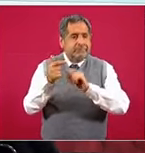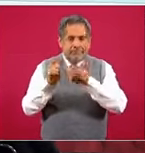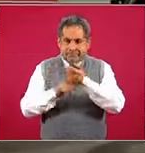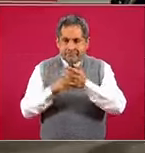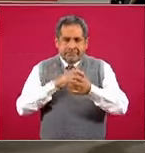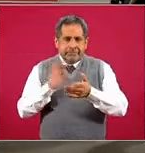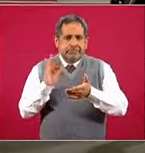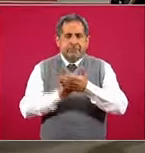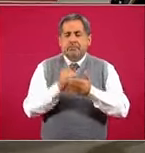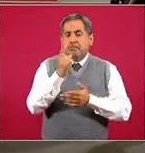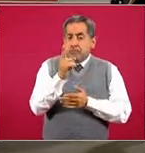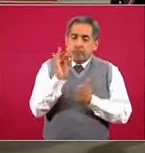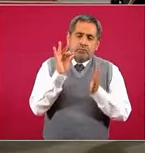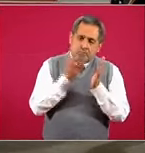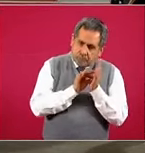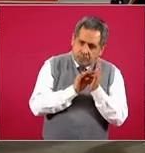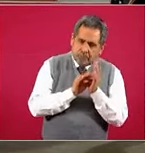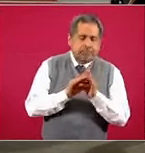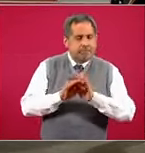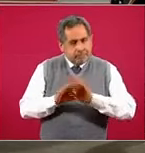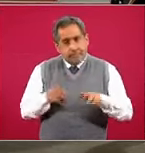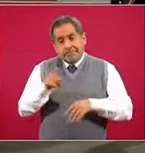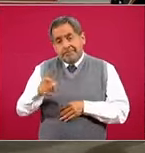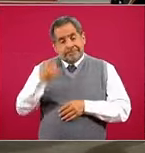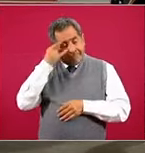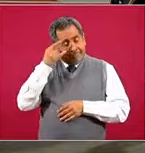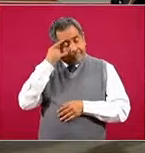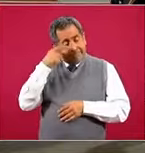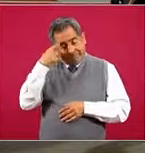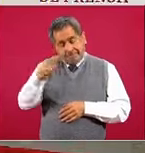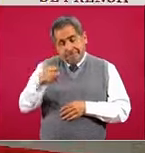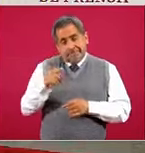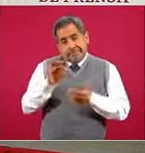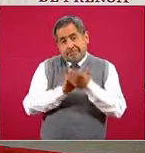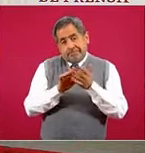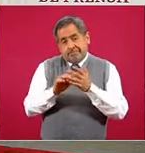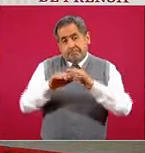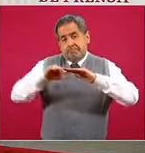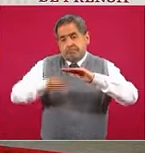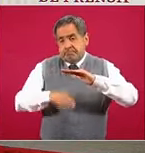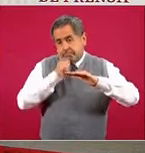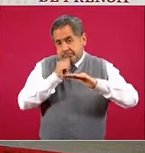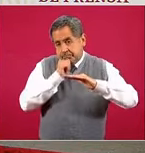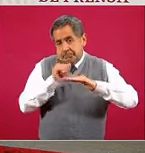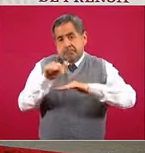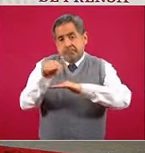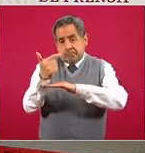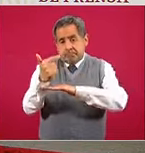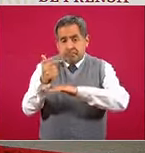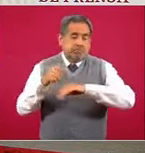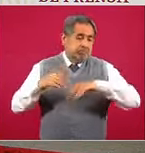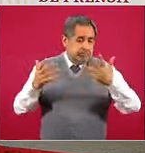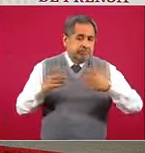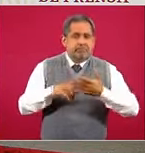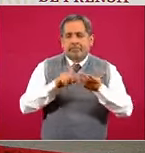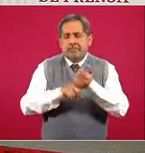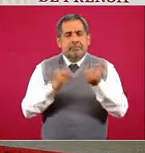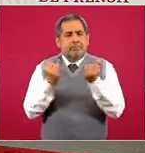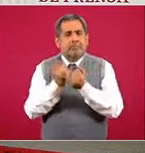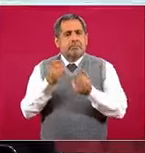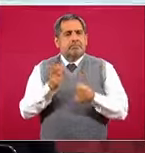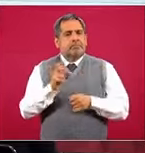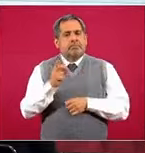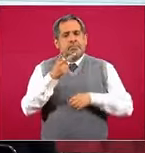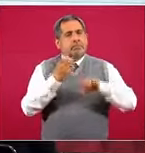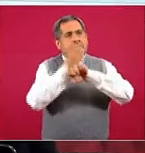Y ese punto se le suma a su estimación final del riesgo, y así las 32